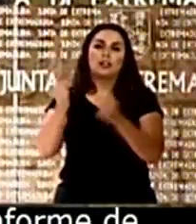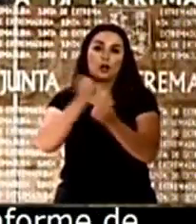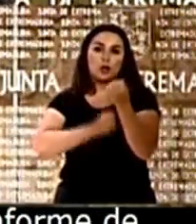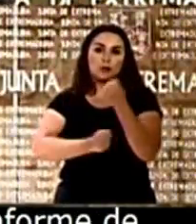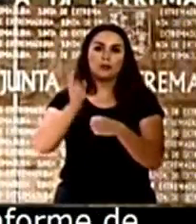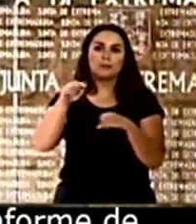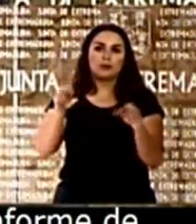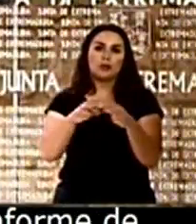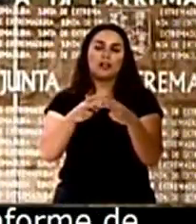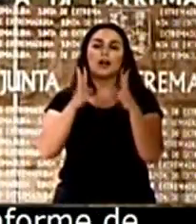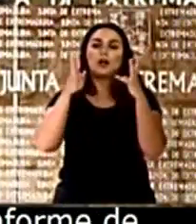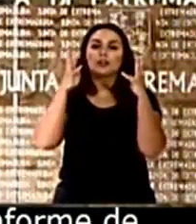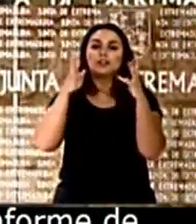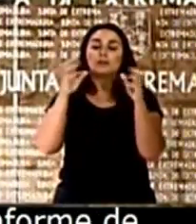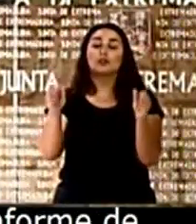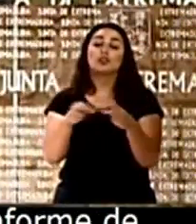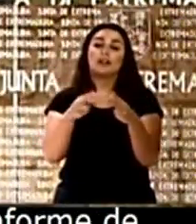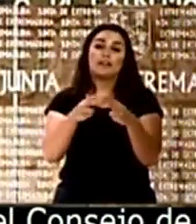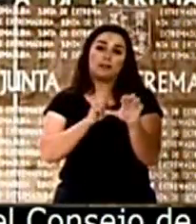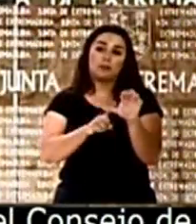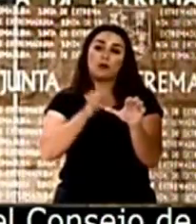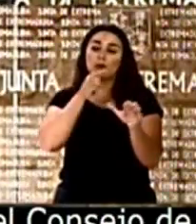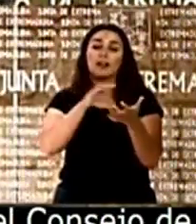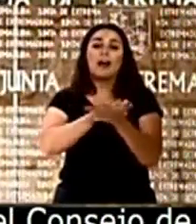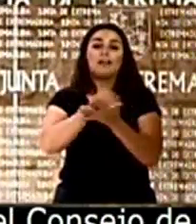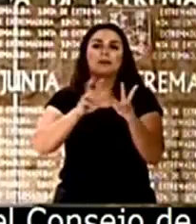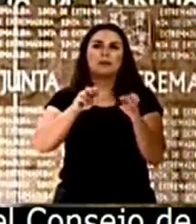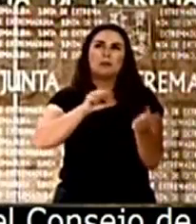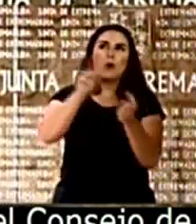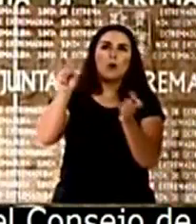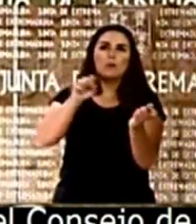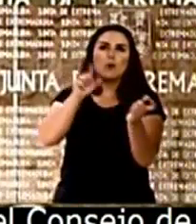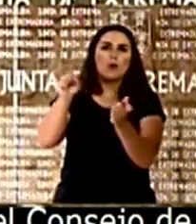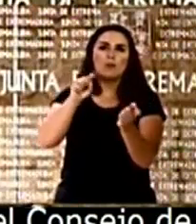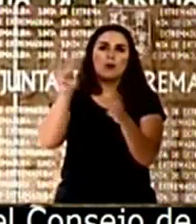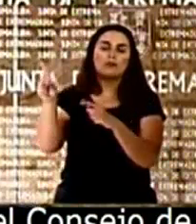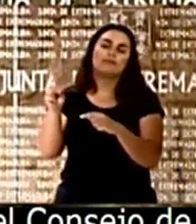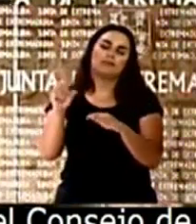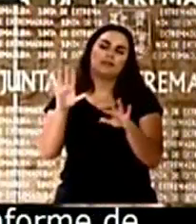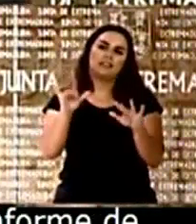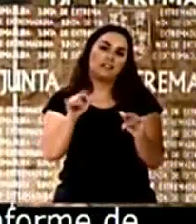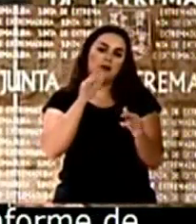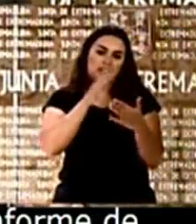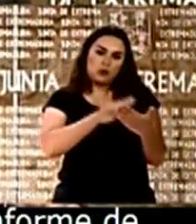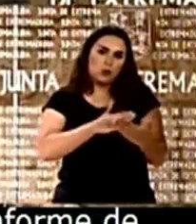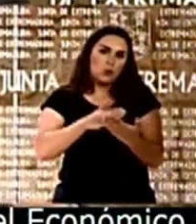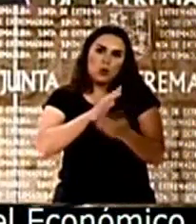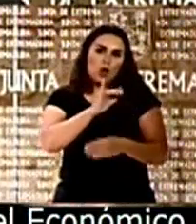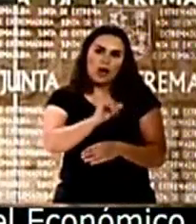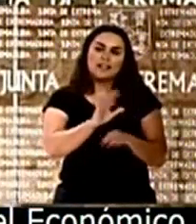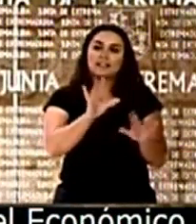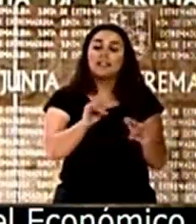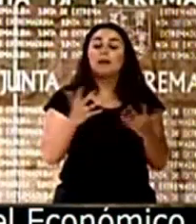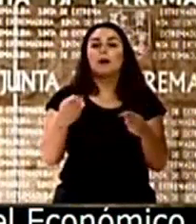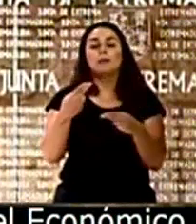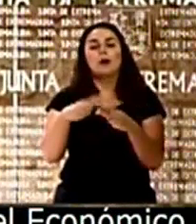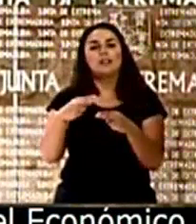Consejo Económico y Social de Extremadura, porque cuando hablamos de demografía, a pesar de que es una ciencia que tiene un estudio propio, en